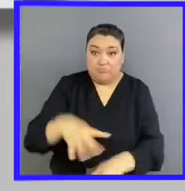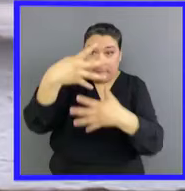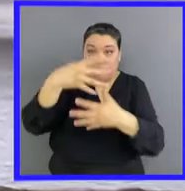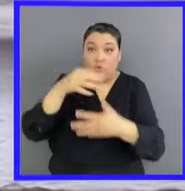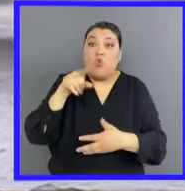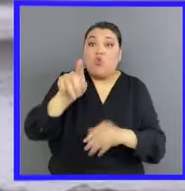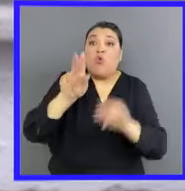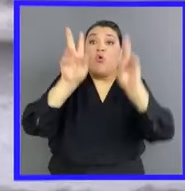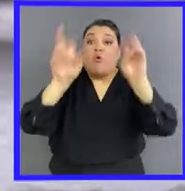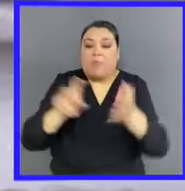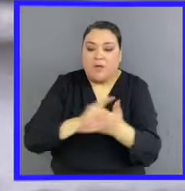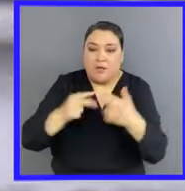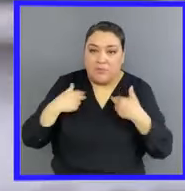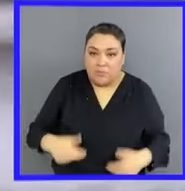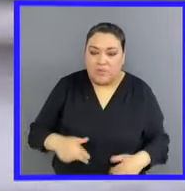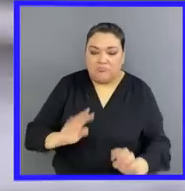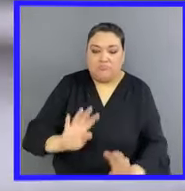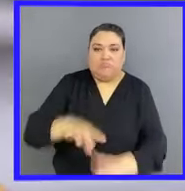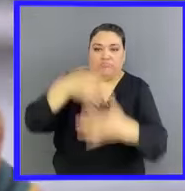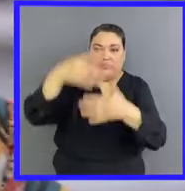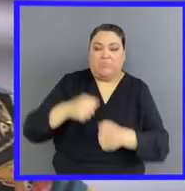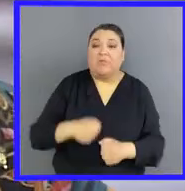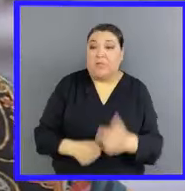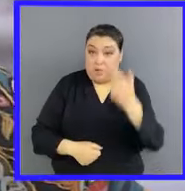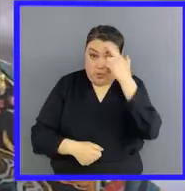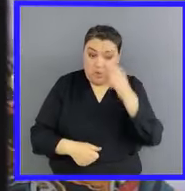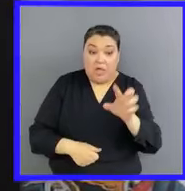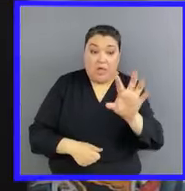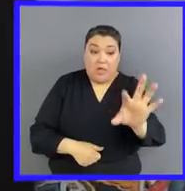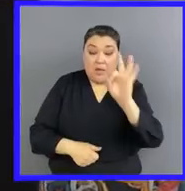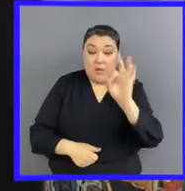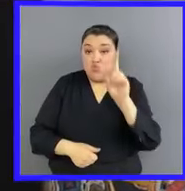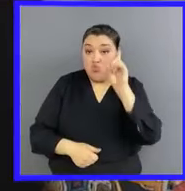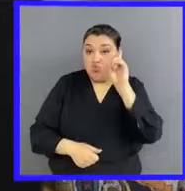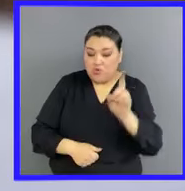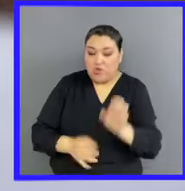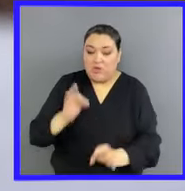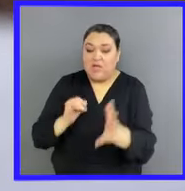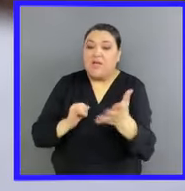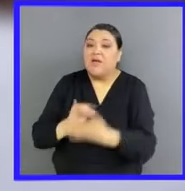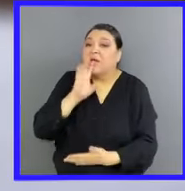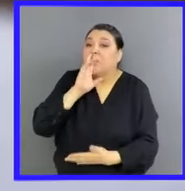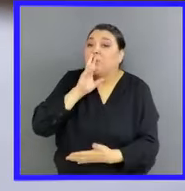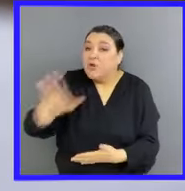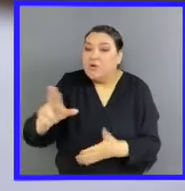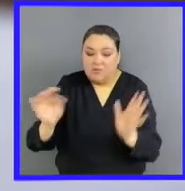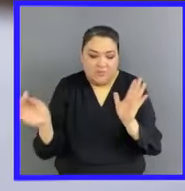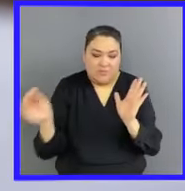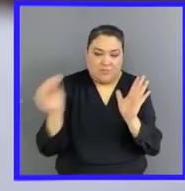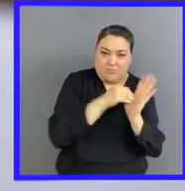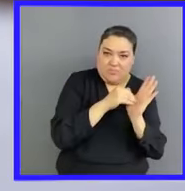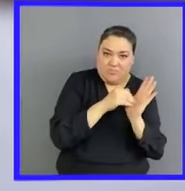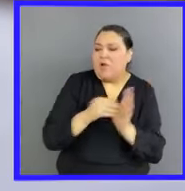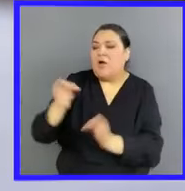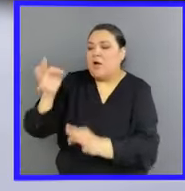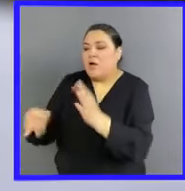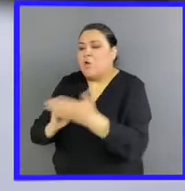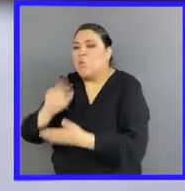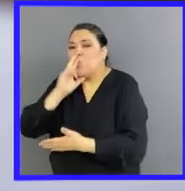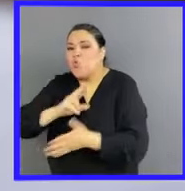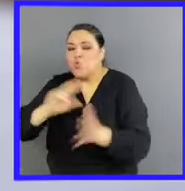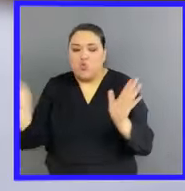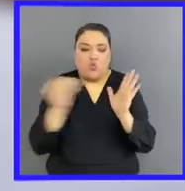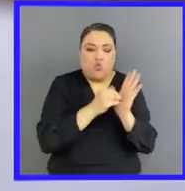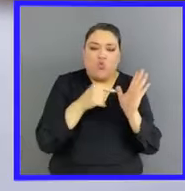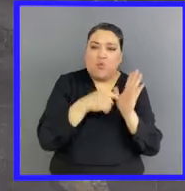humanos. Una tesis de jurisprudencia es la expresión escrita de un criterio jurídico que un órgano jurisdiccional establece al resolver